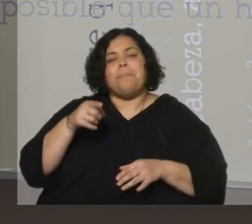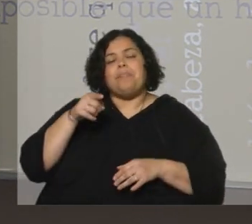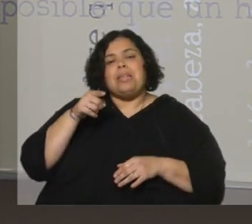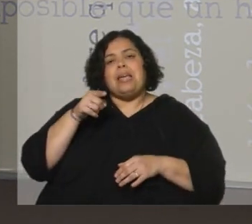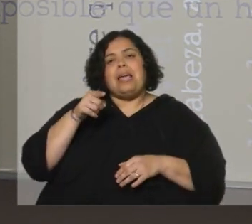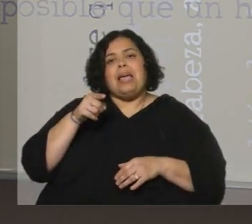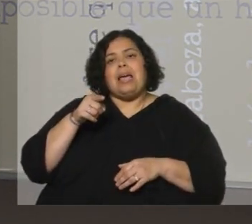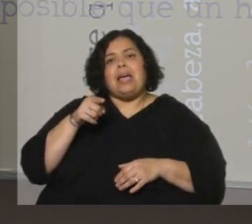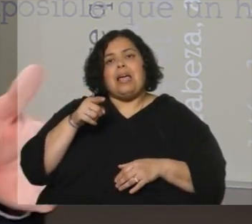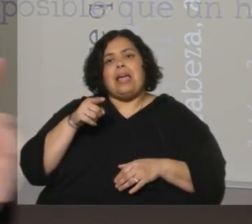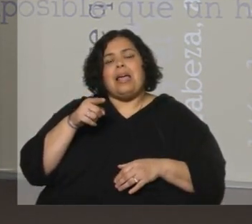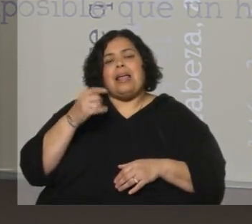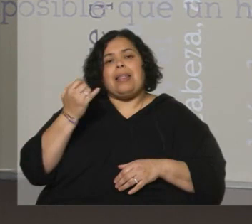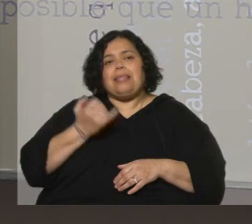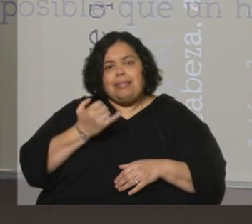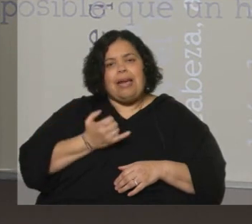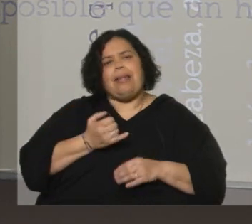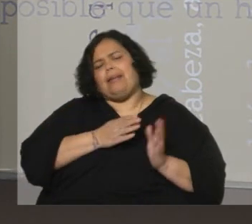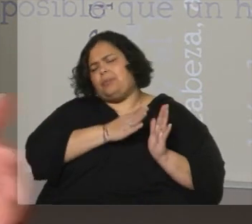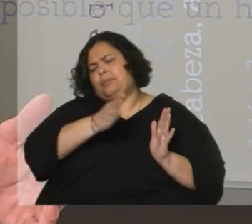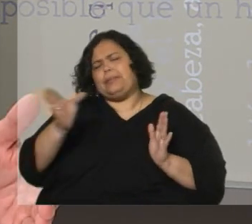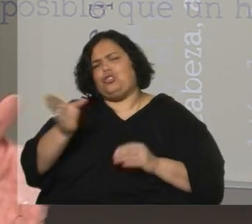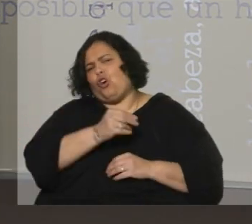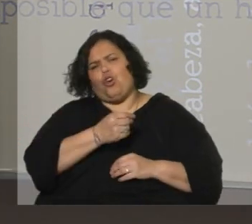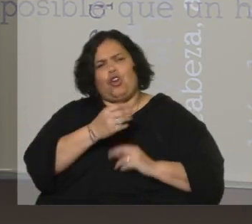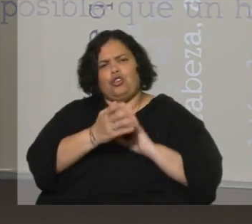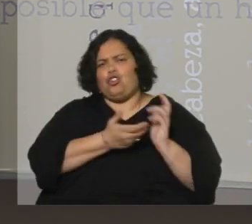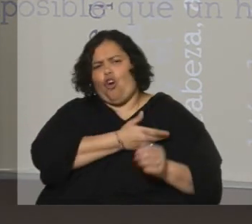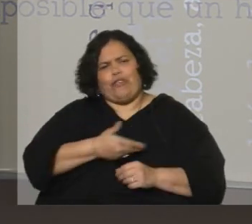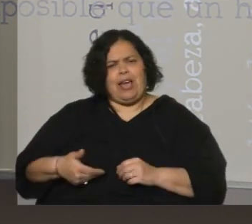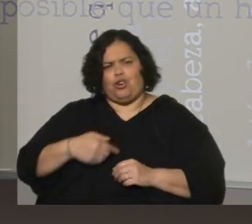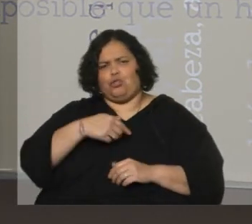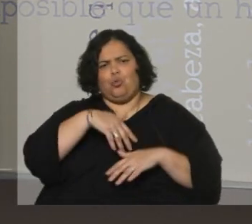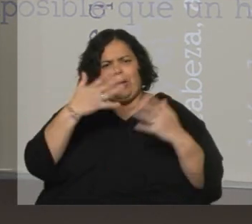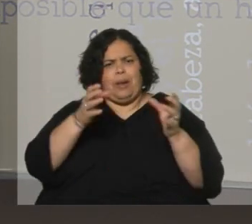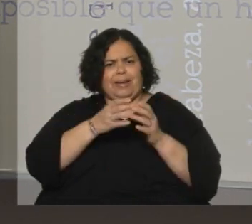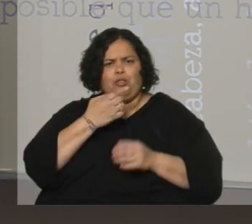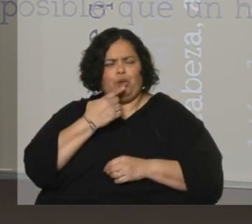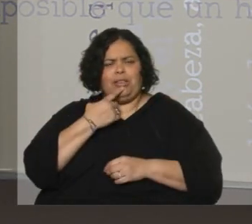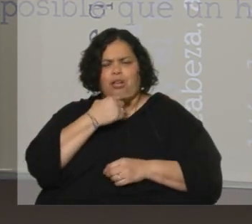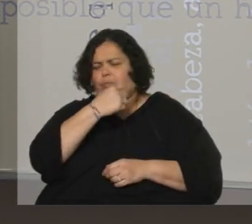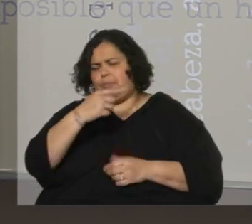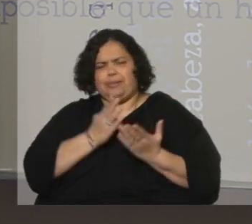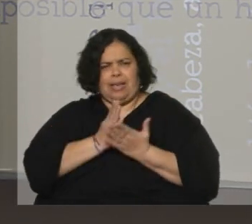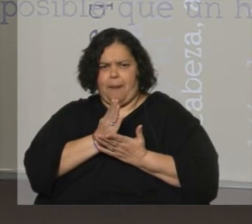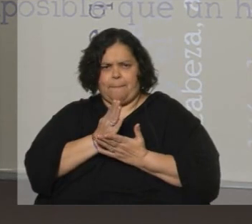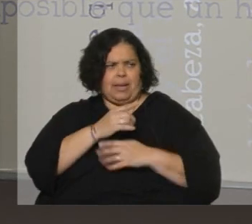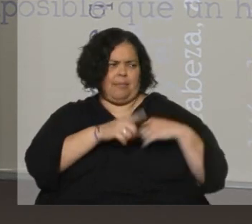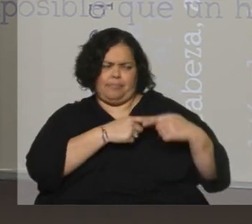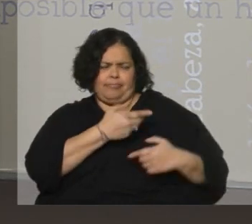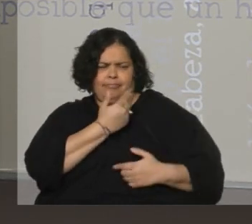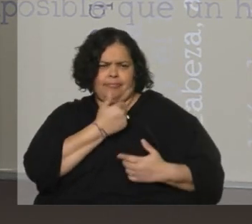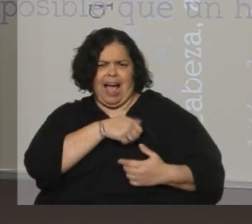decís este como decimos tiene todos los pelos le ha pasado a todos los gobiernos de todos los colores este y es y es algo Generalmente sucede sucede en nuestro país